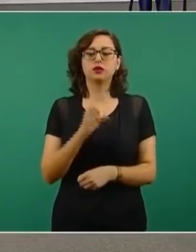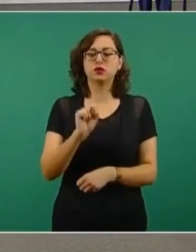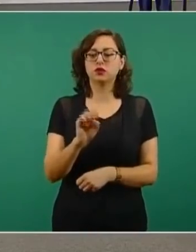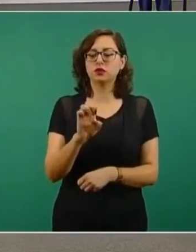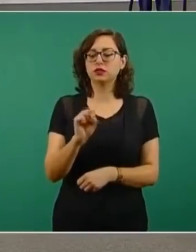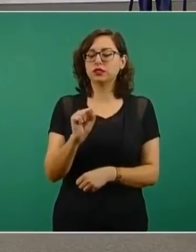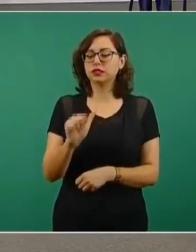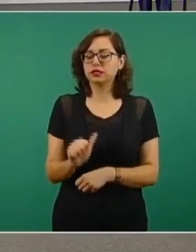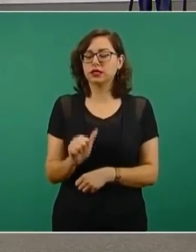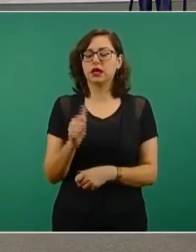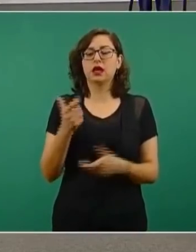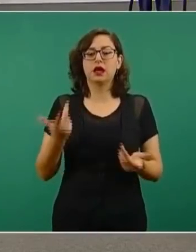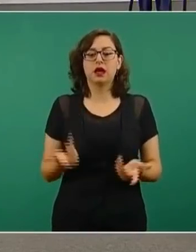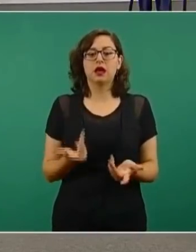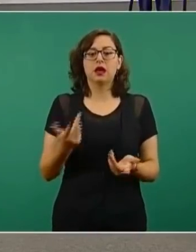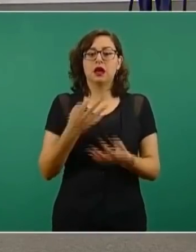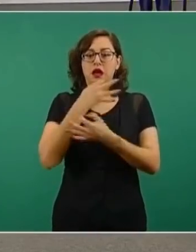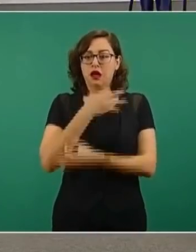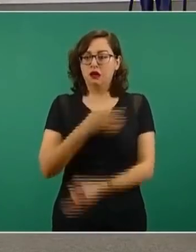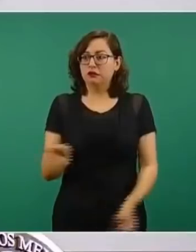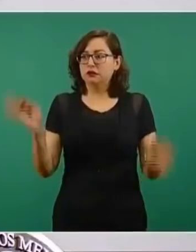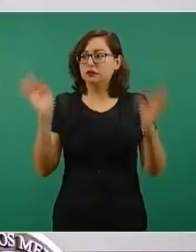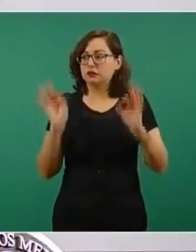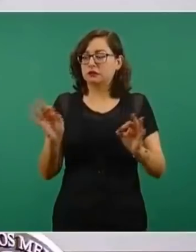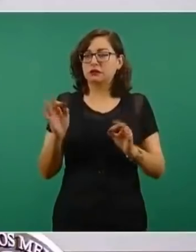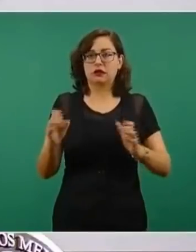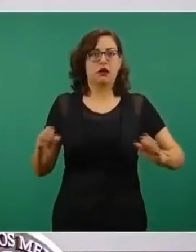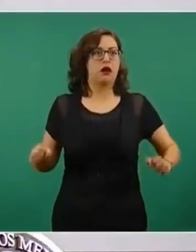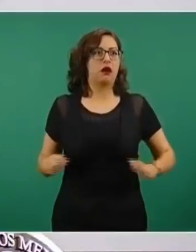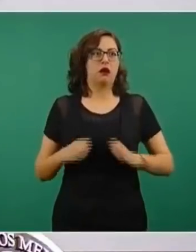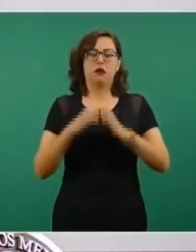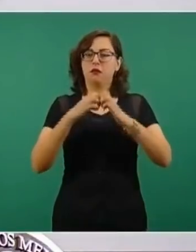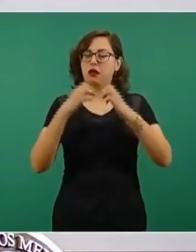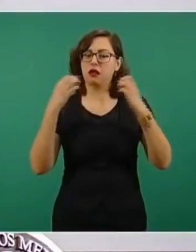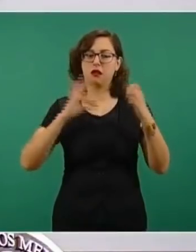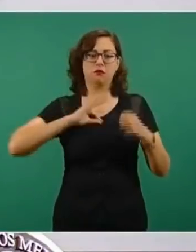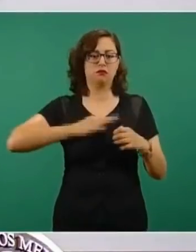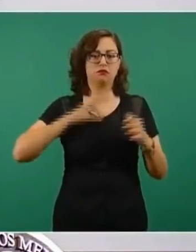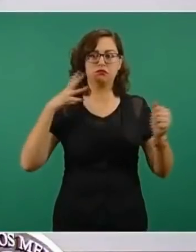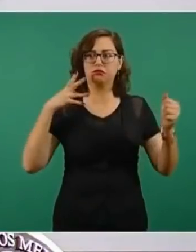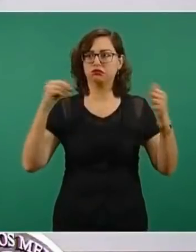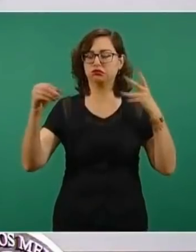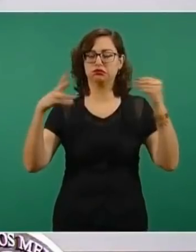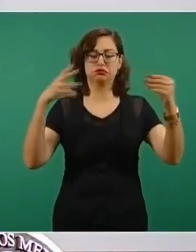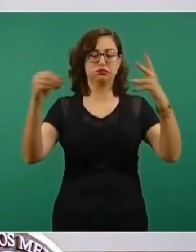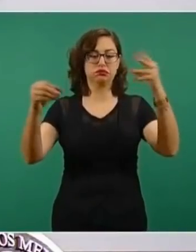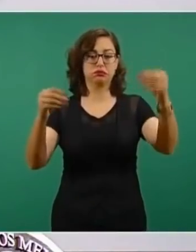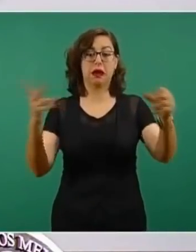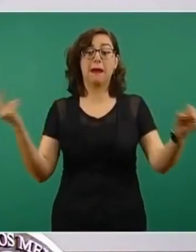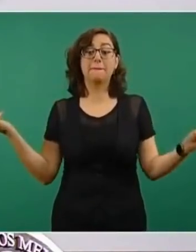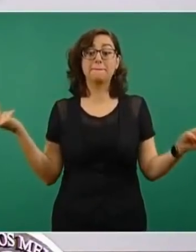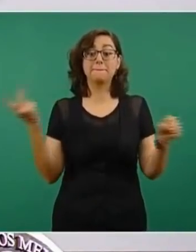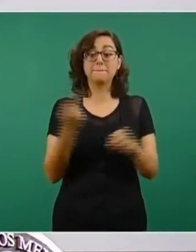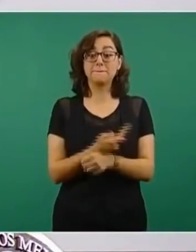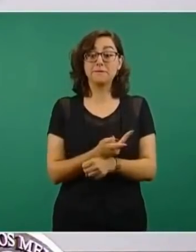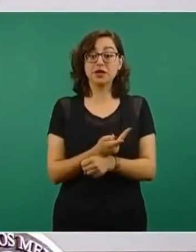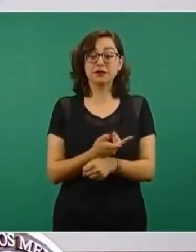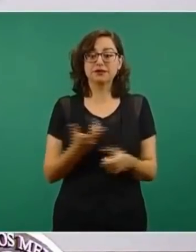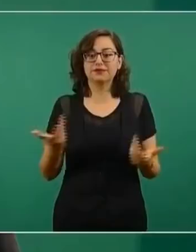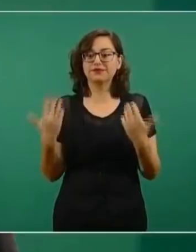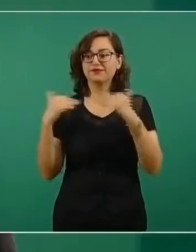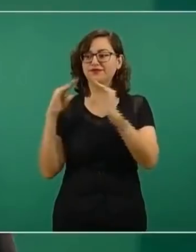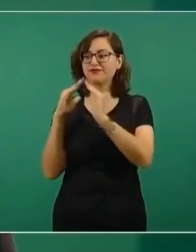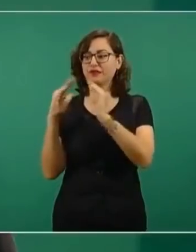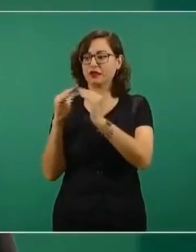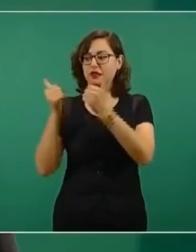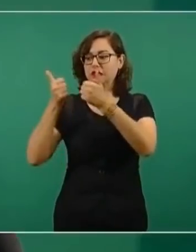determina la emergencia sanitaria y veíamos que el confinamiento pues iba a ser parte de un consumo extraordinario en